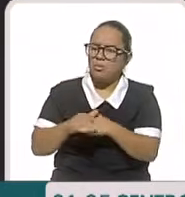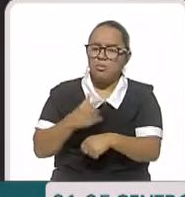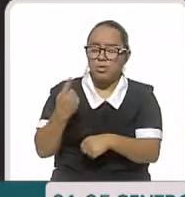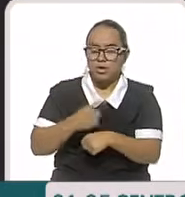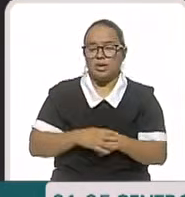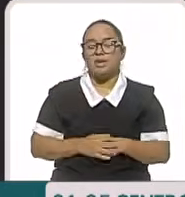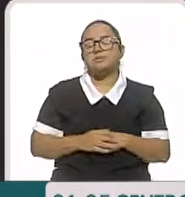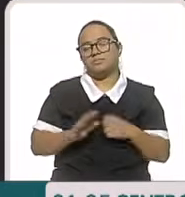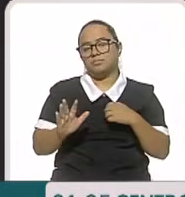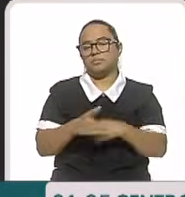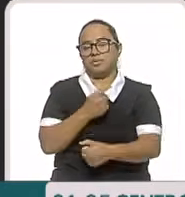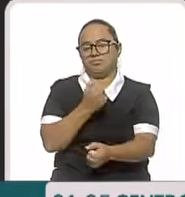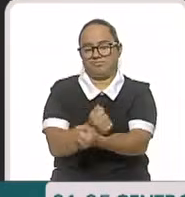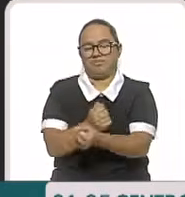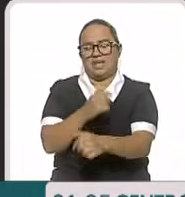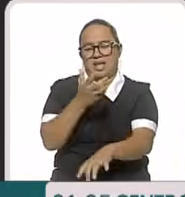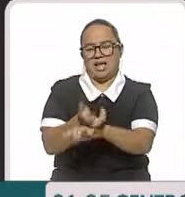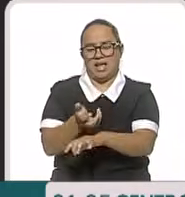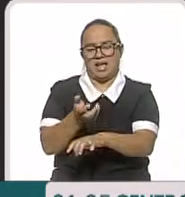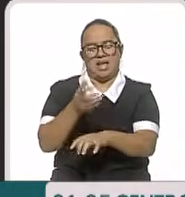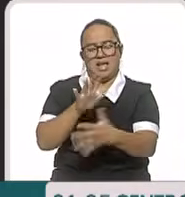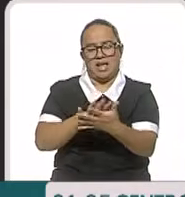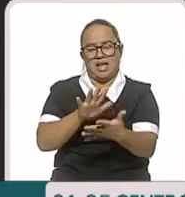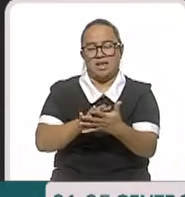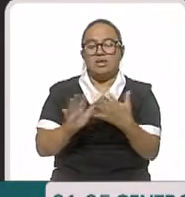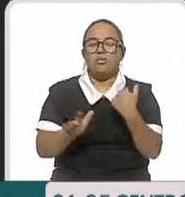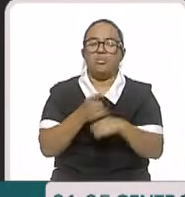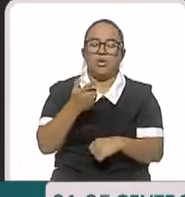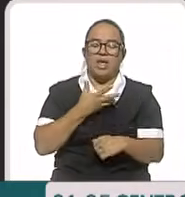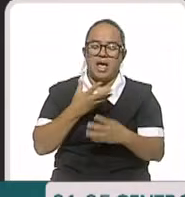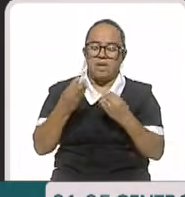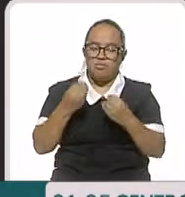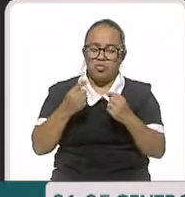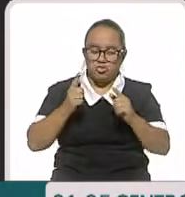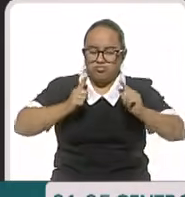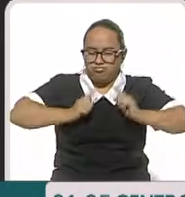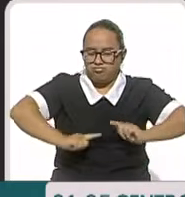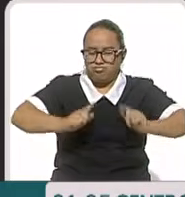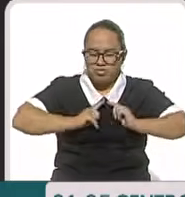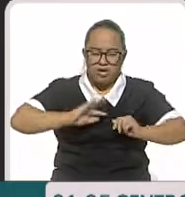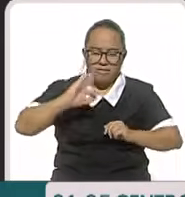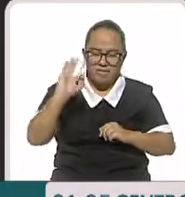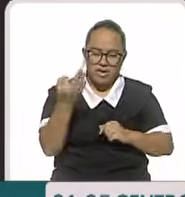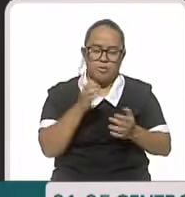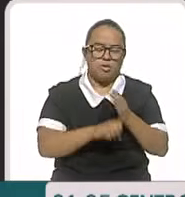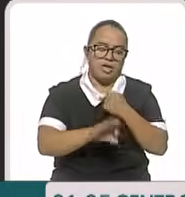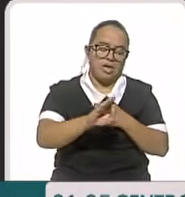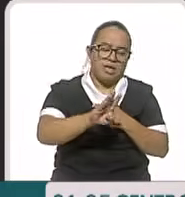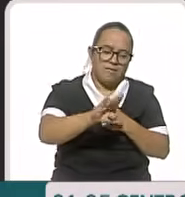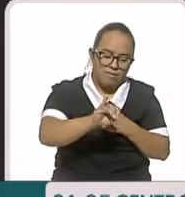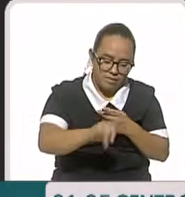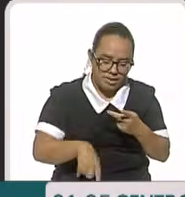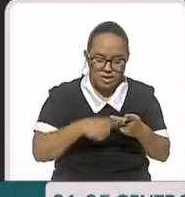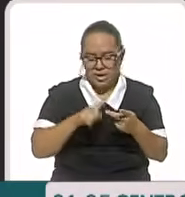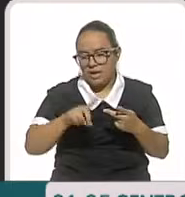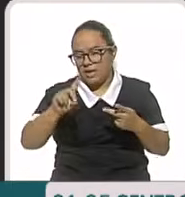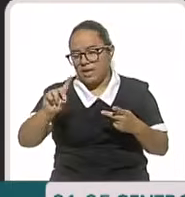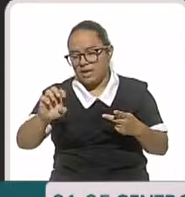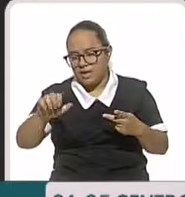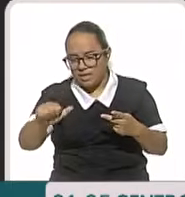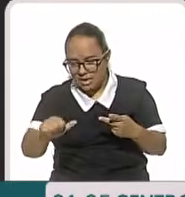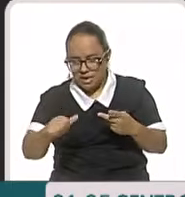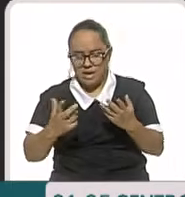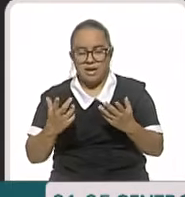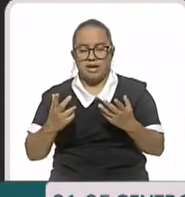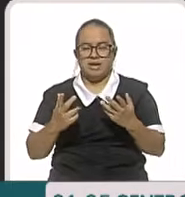llega en custodia, como participaron varias agencias federales, incluyendo, bueno, hay reportes del FBI y también de la DEA y que lo